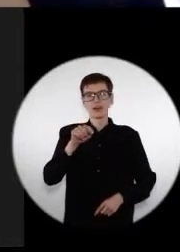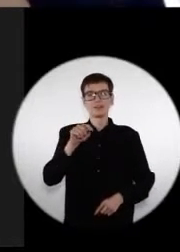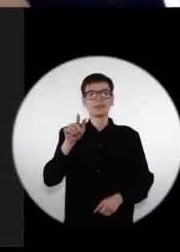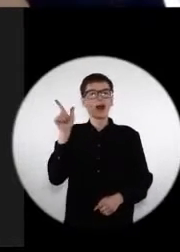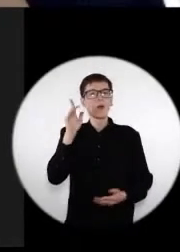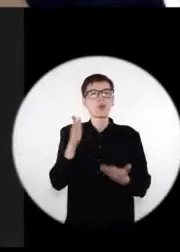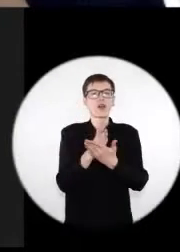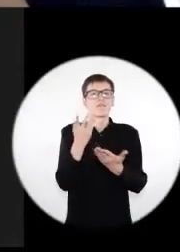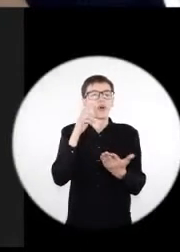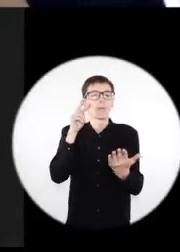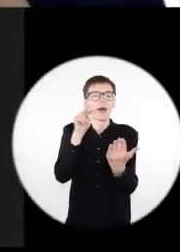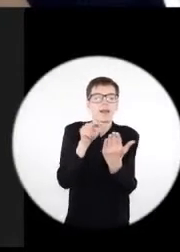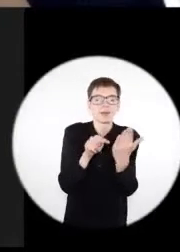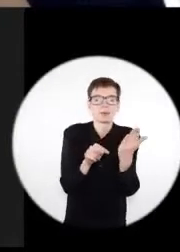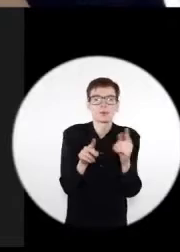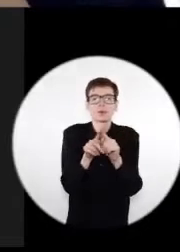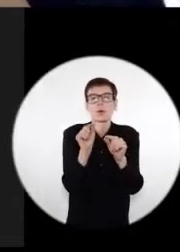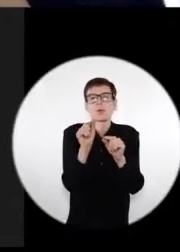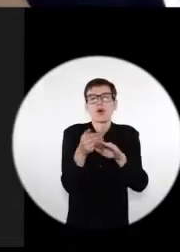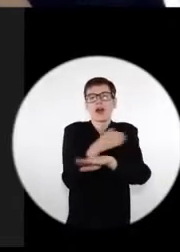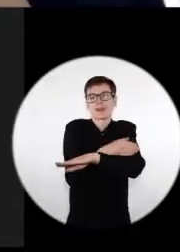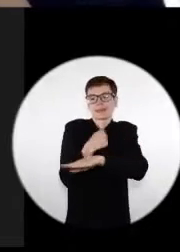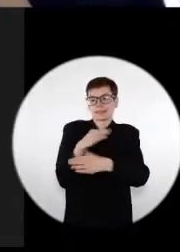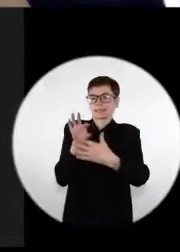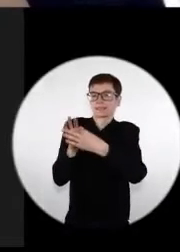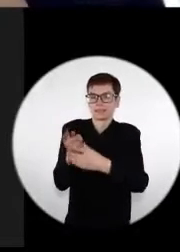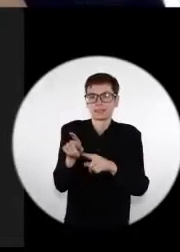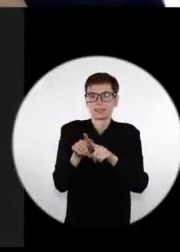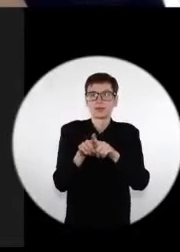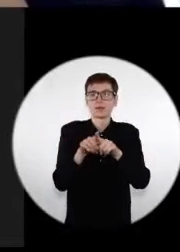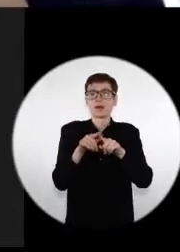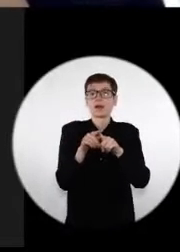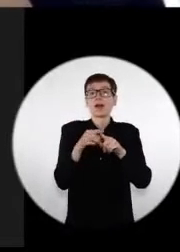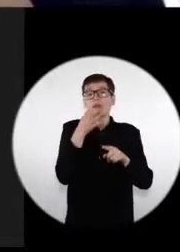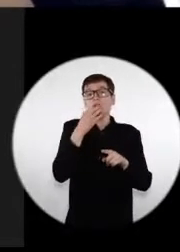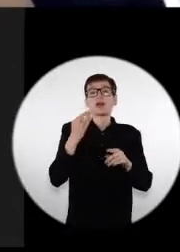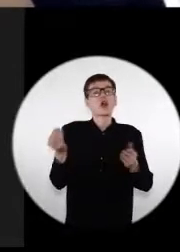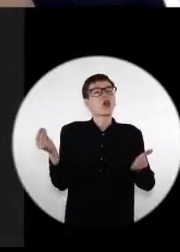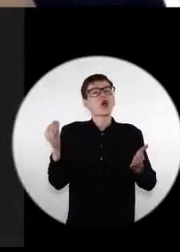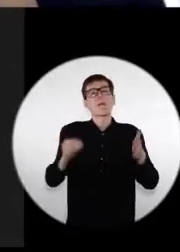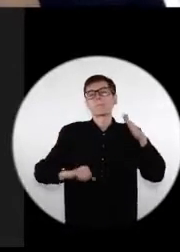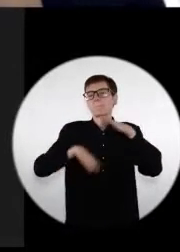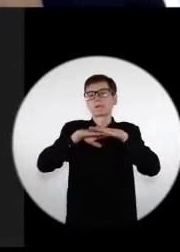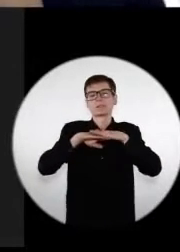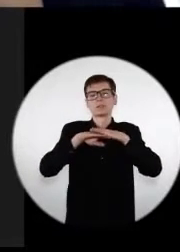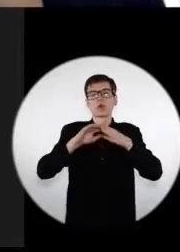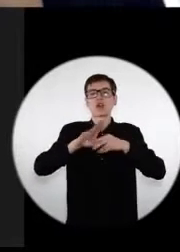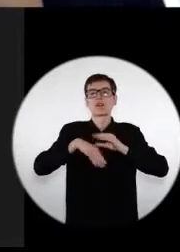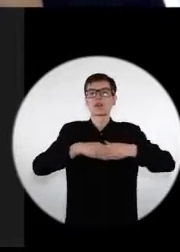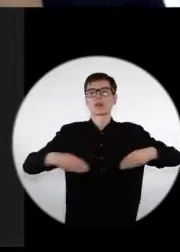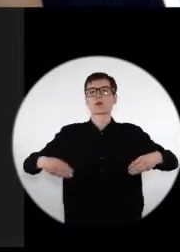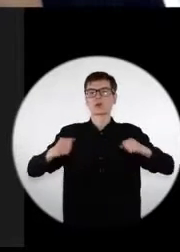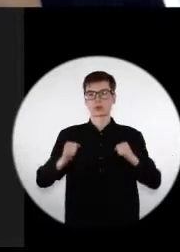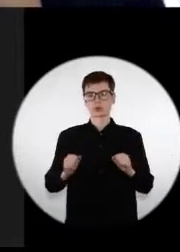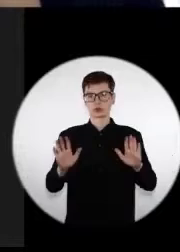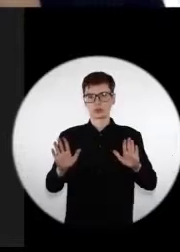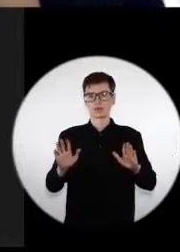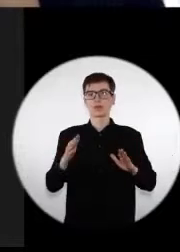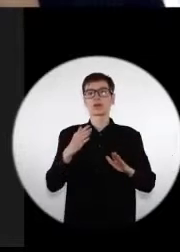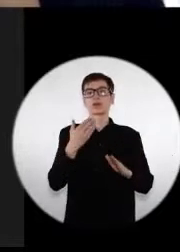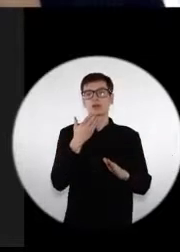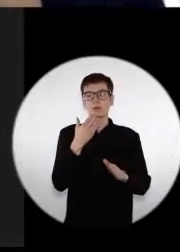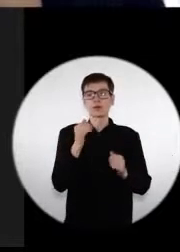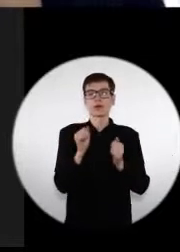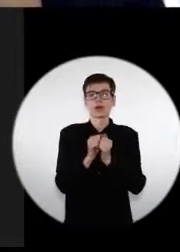seamos no los nuestros a pesar de que no son audiolibros pero las lecturas para enganchar un poco lo que están hablando ante